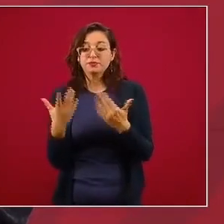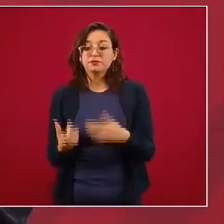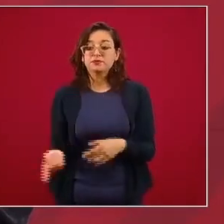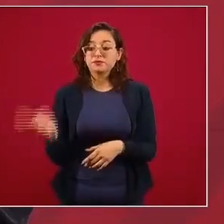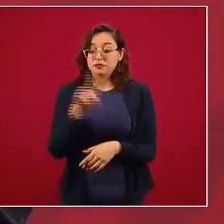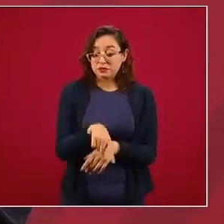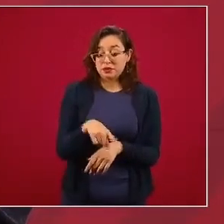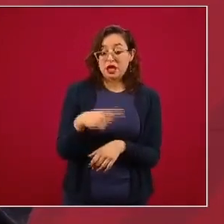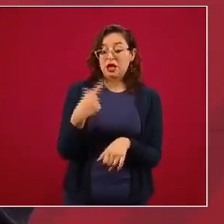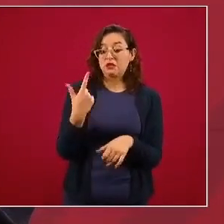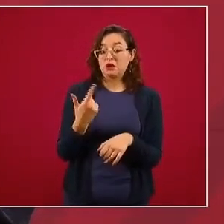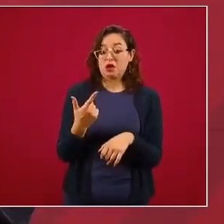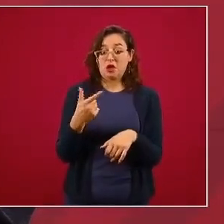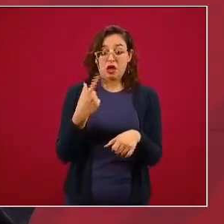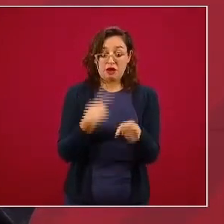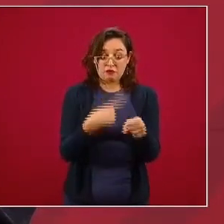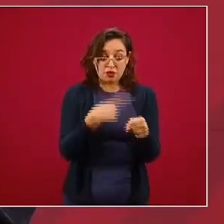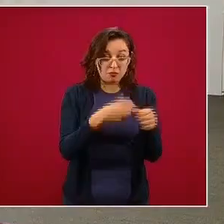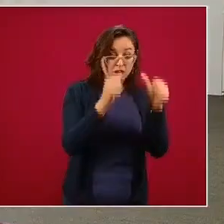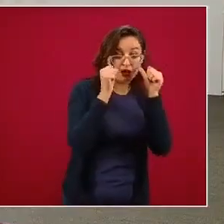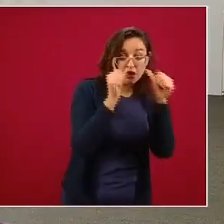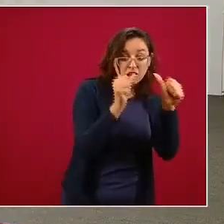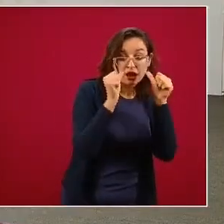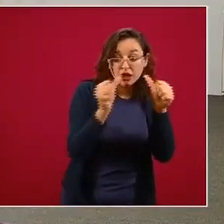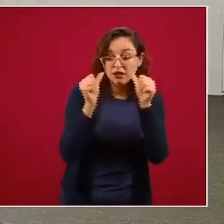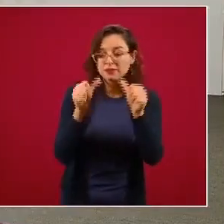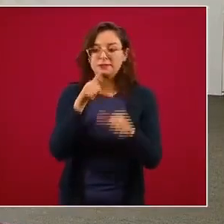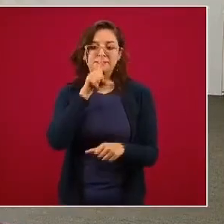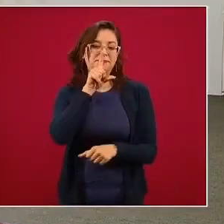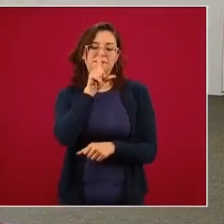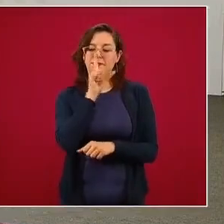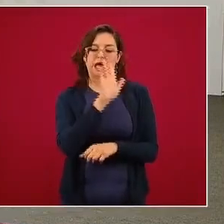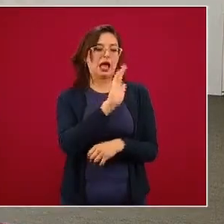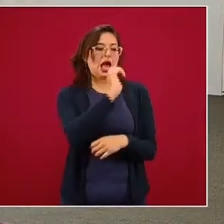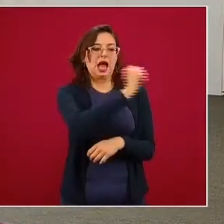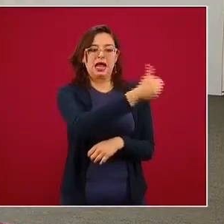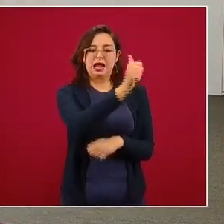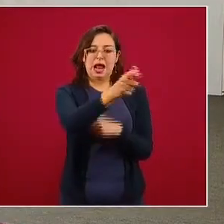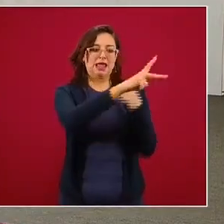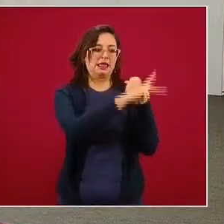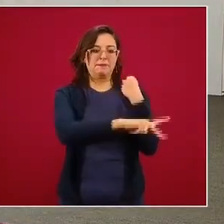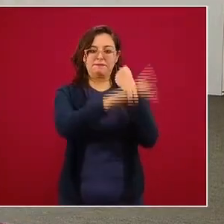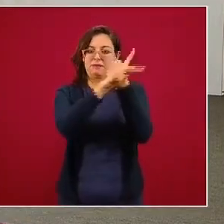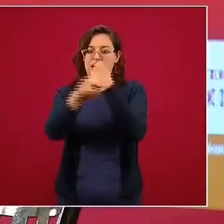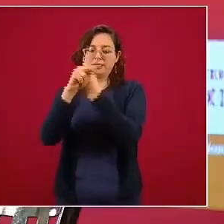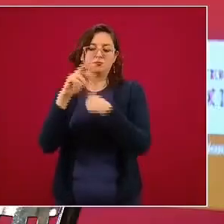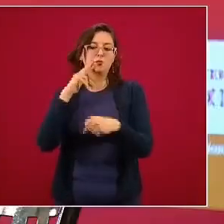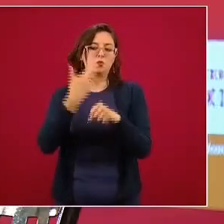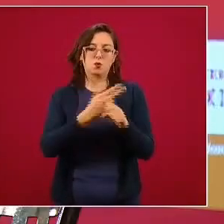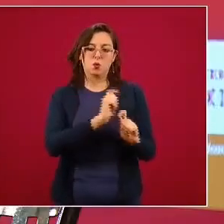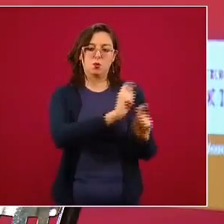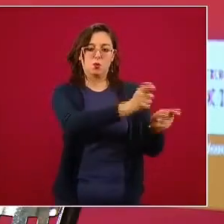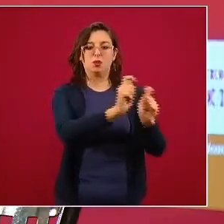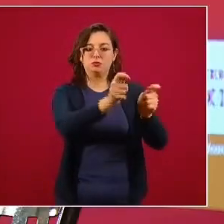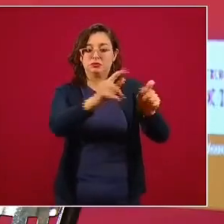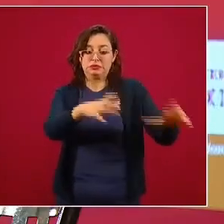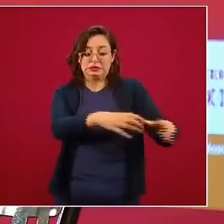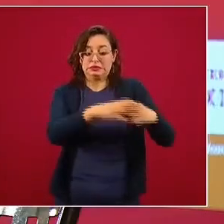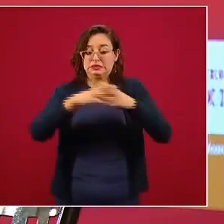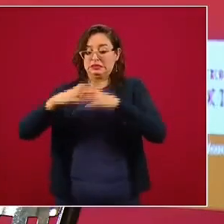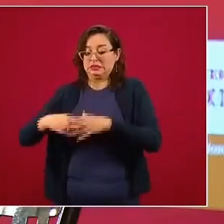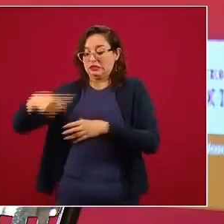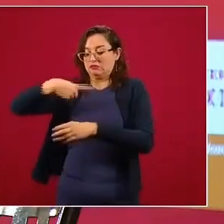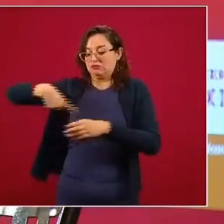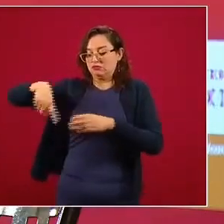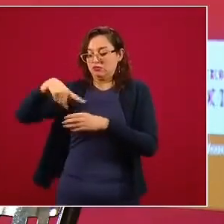la respuesta ante las epidemias, eso le corresponde a cada país miembro de la Unión Europea. Es una institución